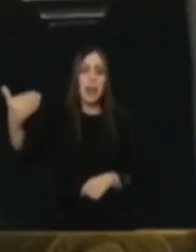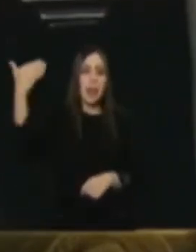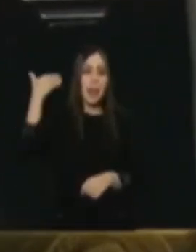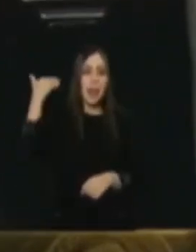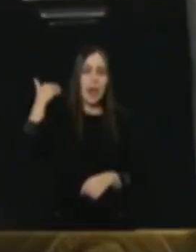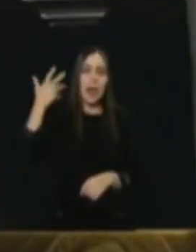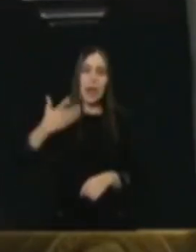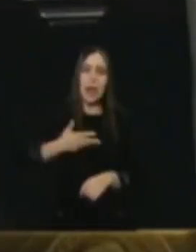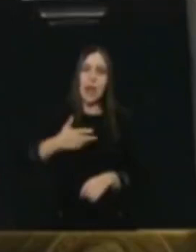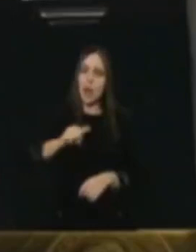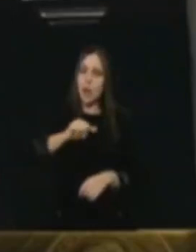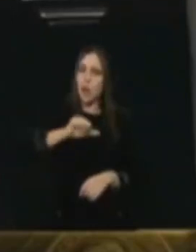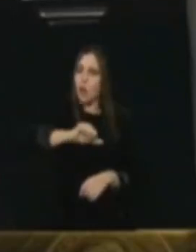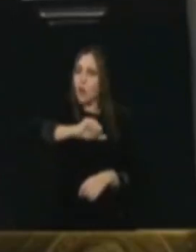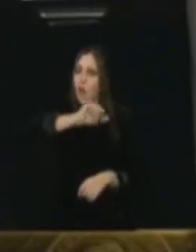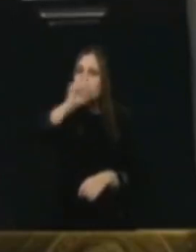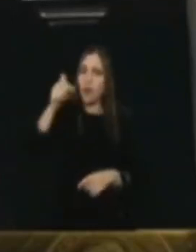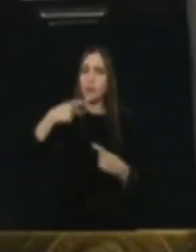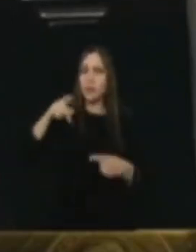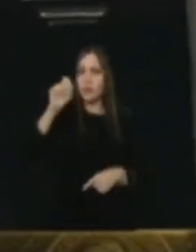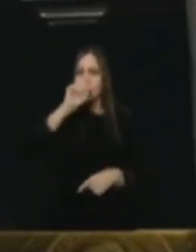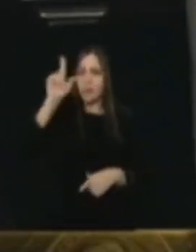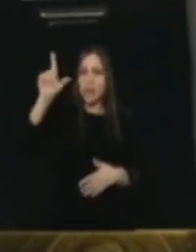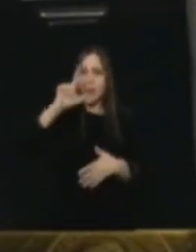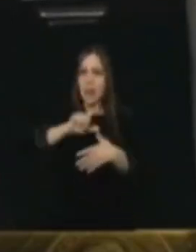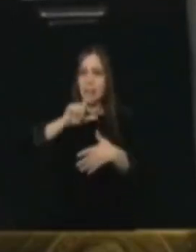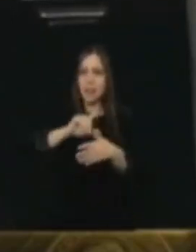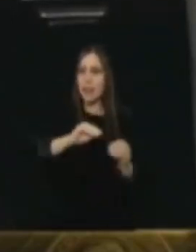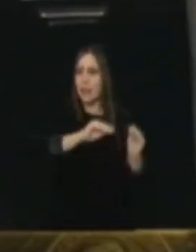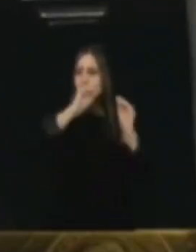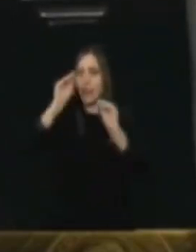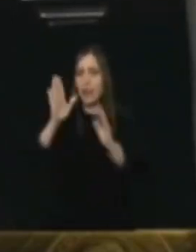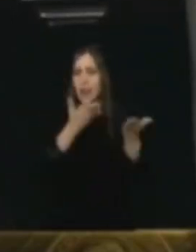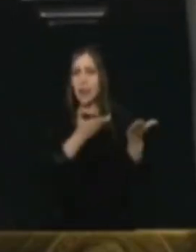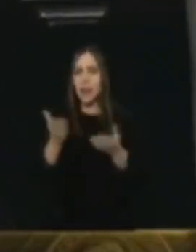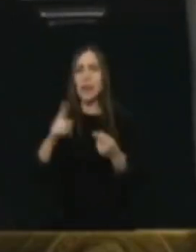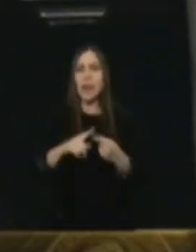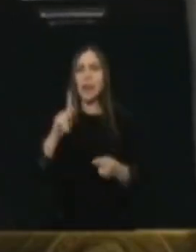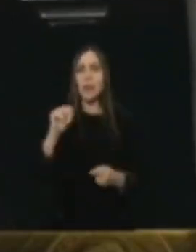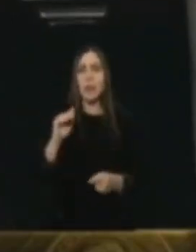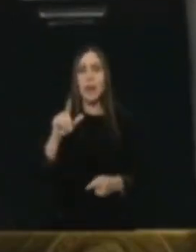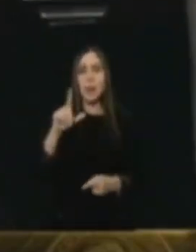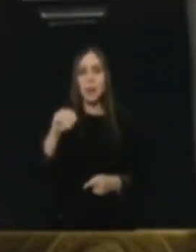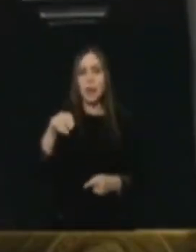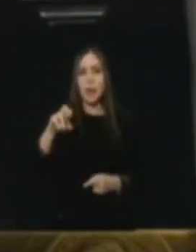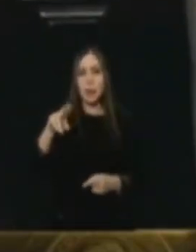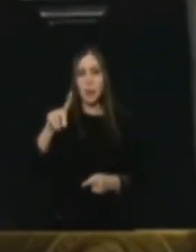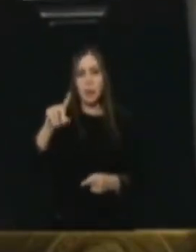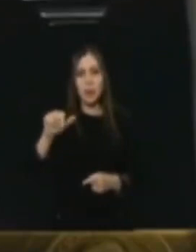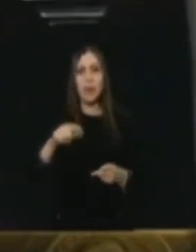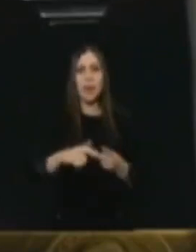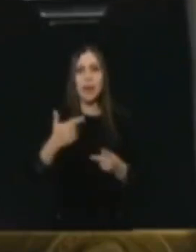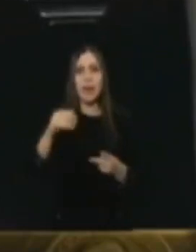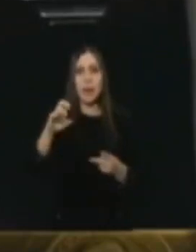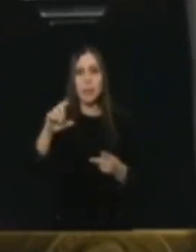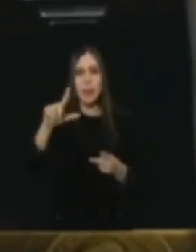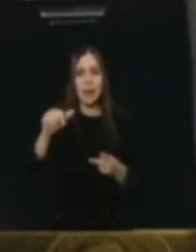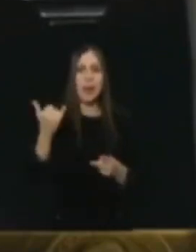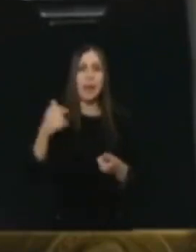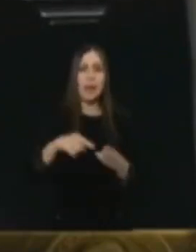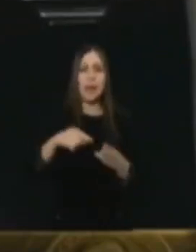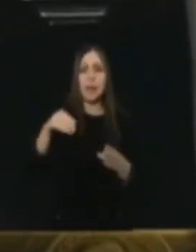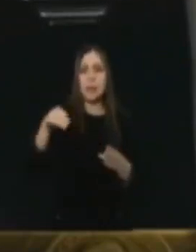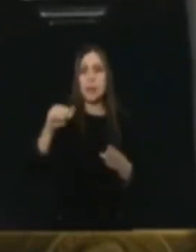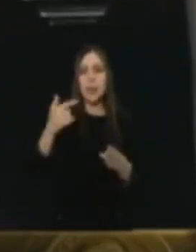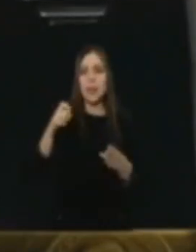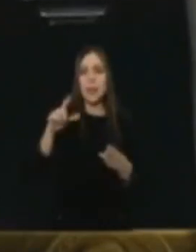ilustres latinoamericanos, Pablo Neruda, Gabriela Mistral y Miguel Ángel Asturias.